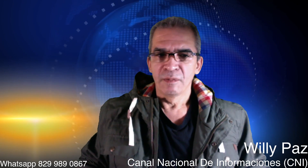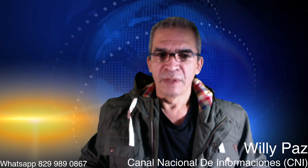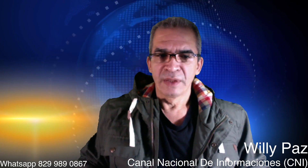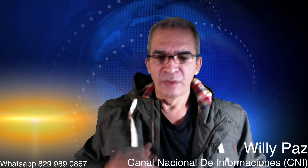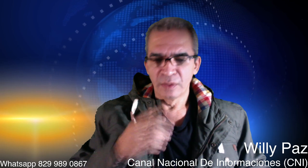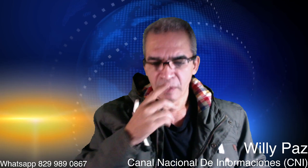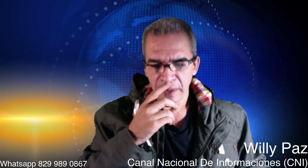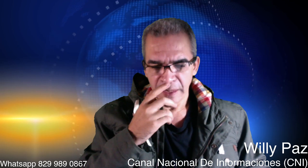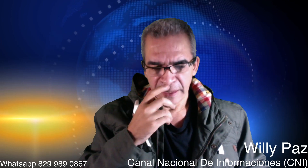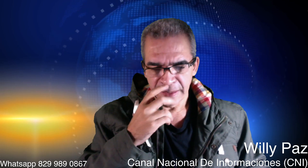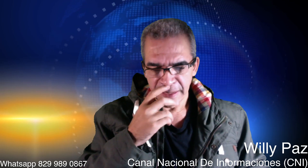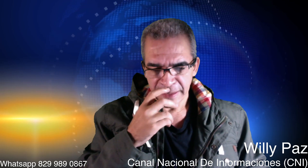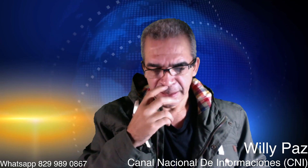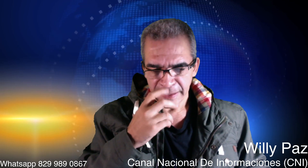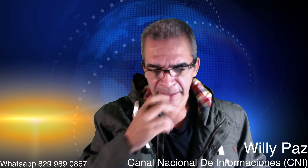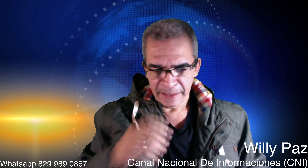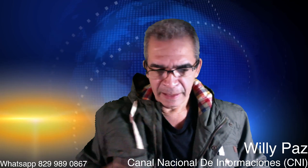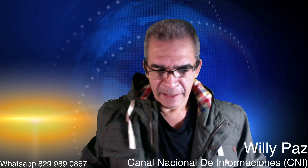Pero